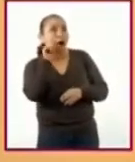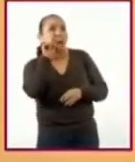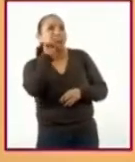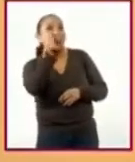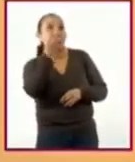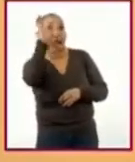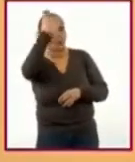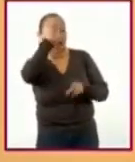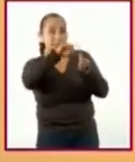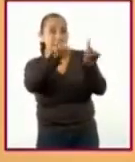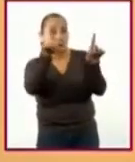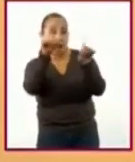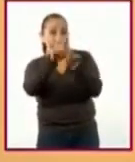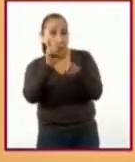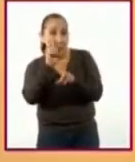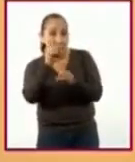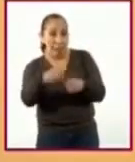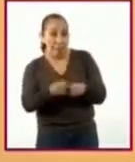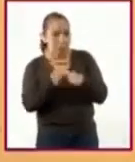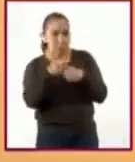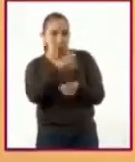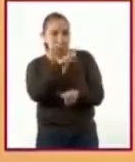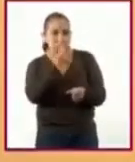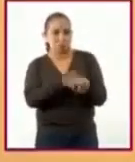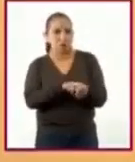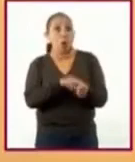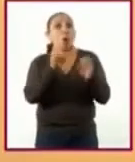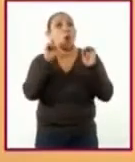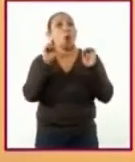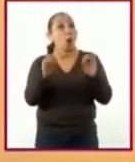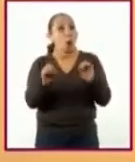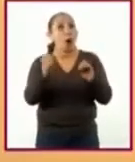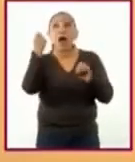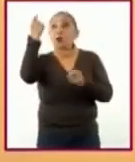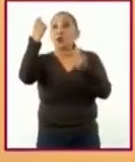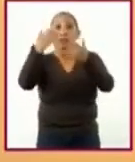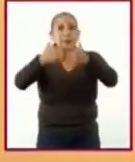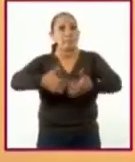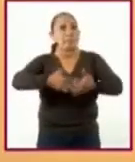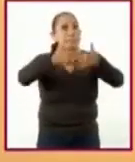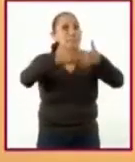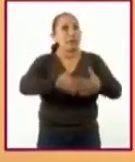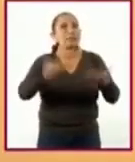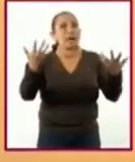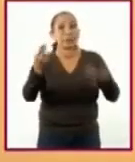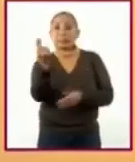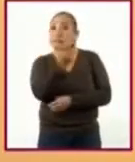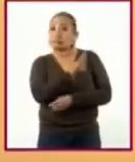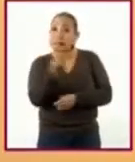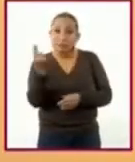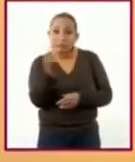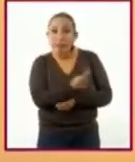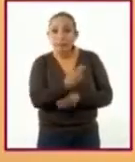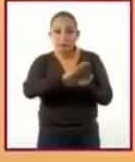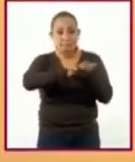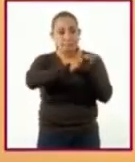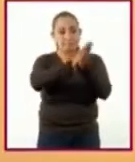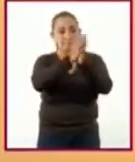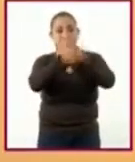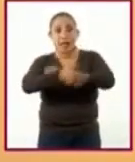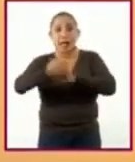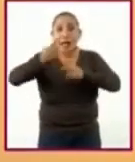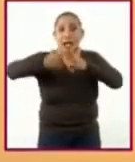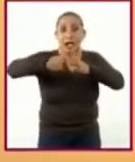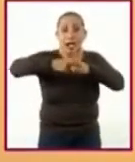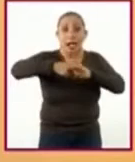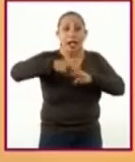ciencias, en diversas situaciones de la vida cotidiana o en algunas empresas, se hace necesario convertir las mediciones